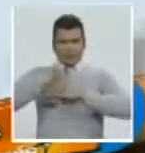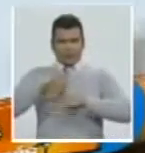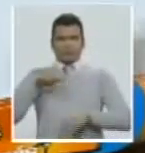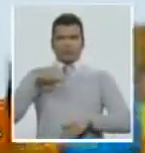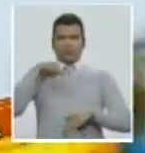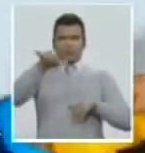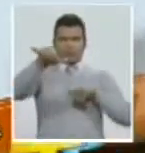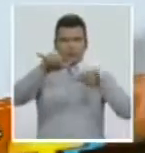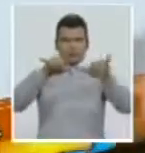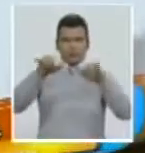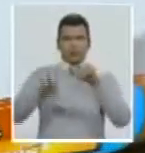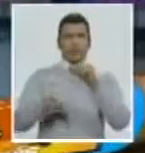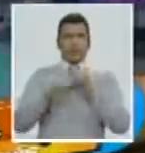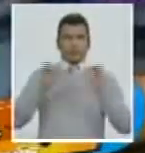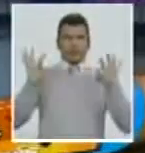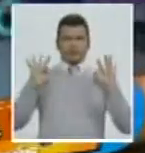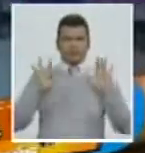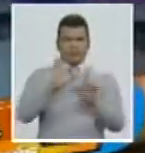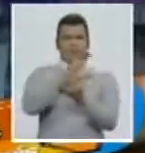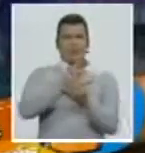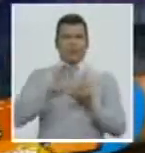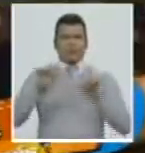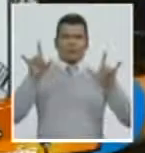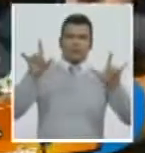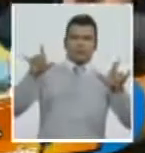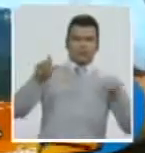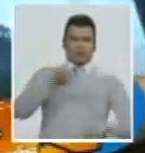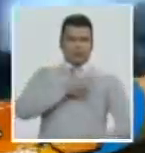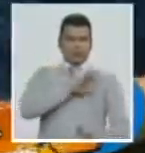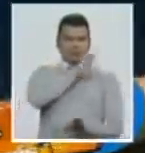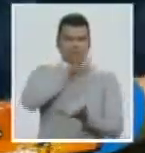el multitudinario evento de cultura urbana que se cumplió en Cali.